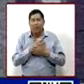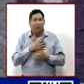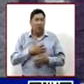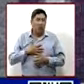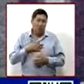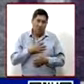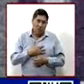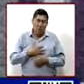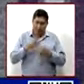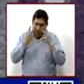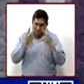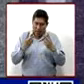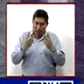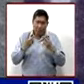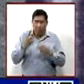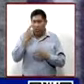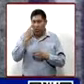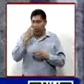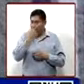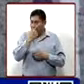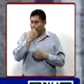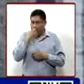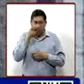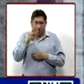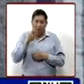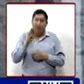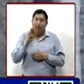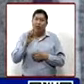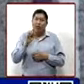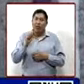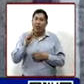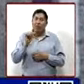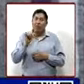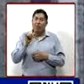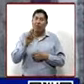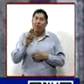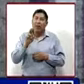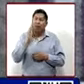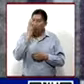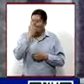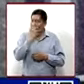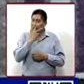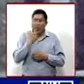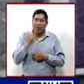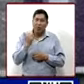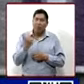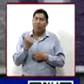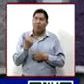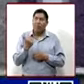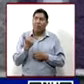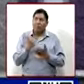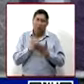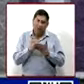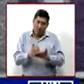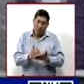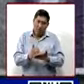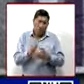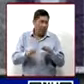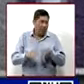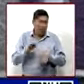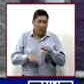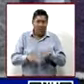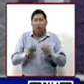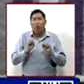ahora miremos con los ojos y lo vean a Bayard. Vean a esta raza tan bonita que está en extinción y ayúdenlo. O tal